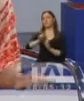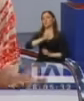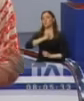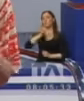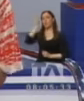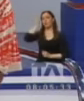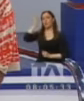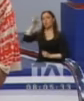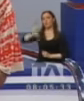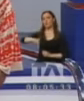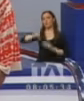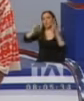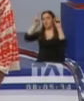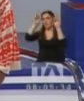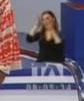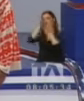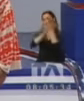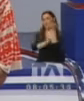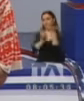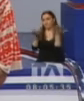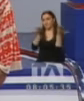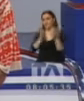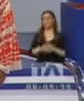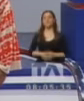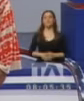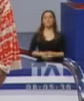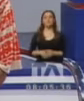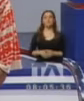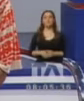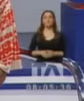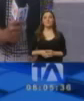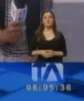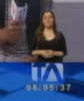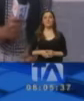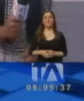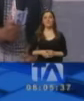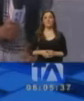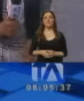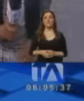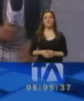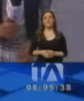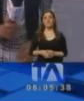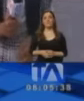propia opinión sobre este proyecto Quito Cables. Helen, te escuchamos.